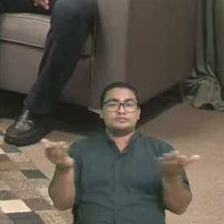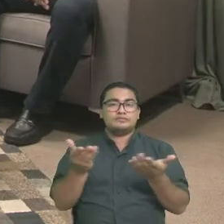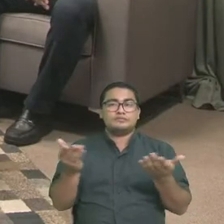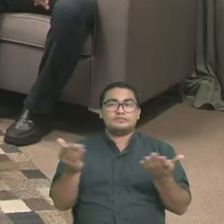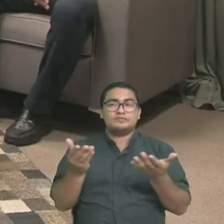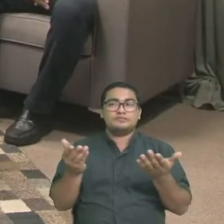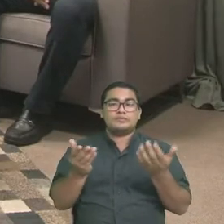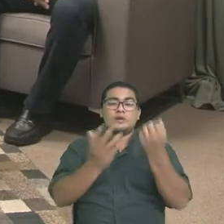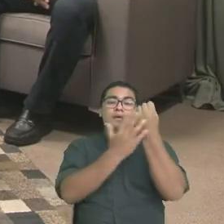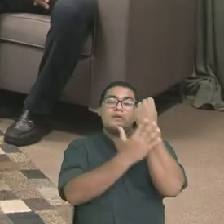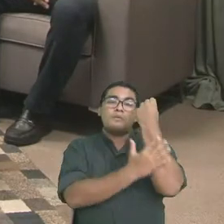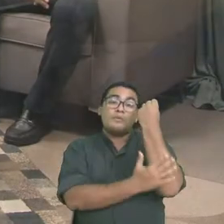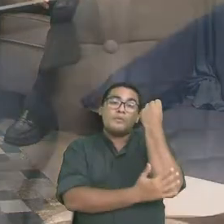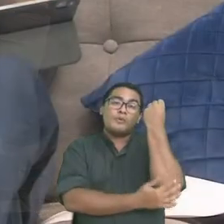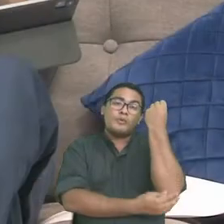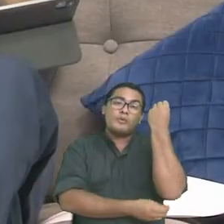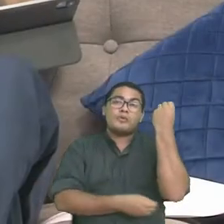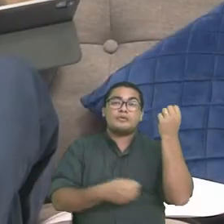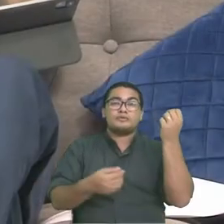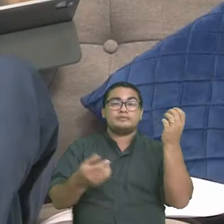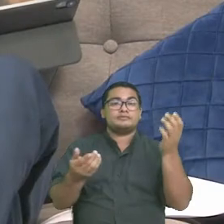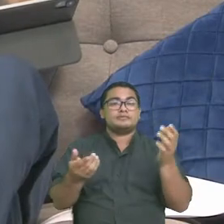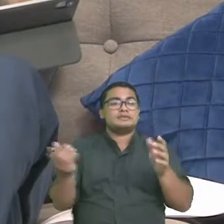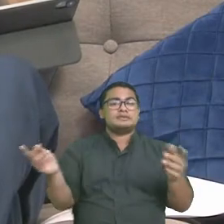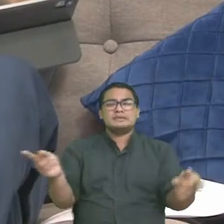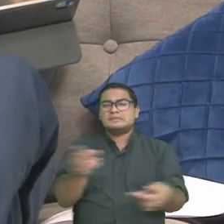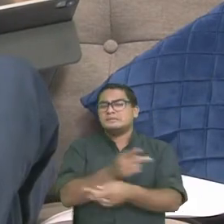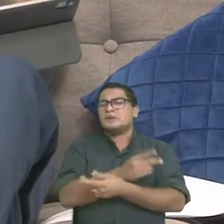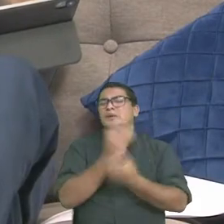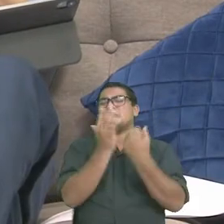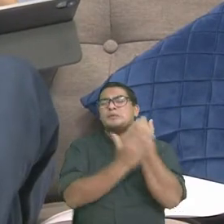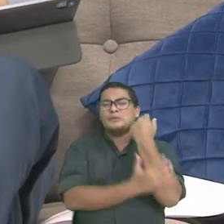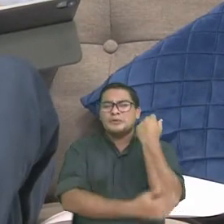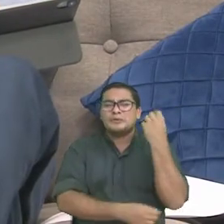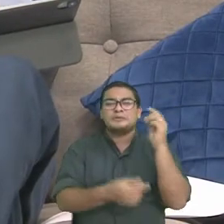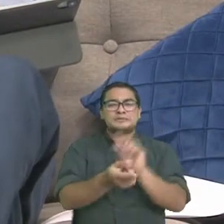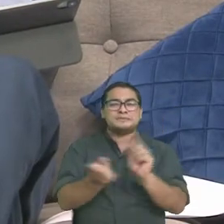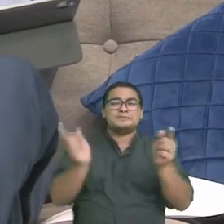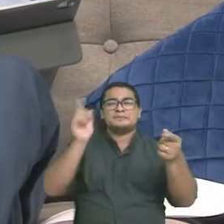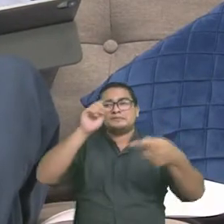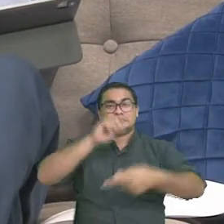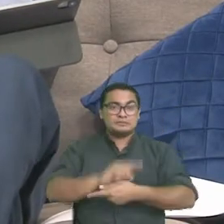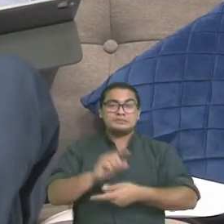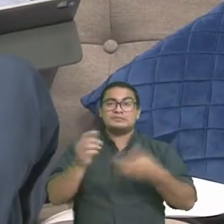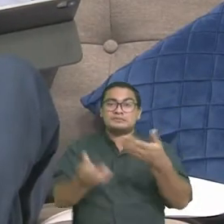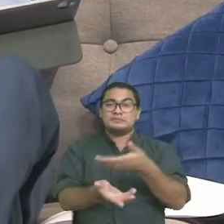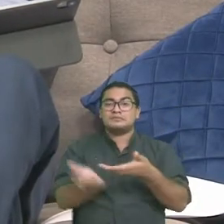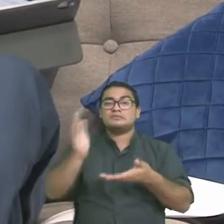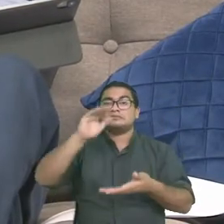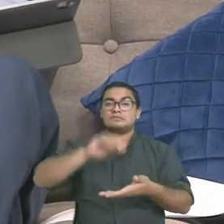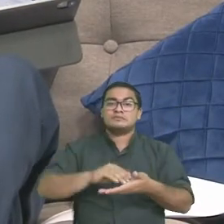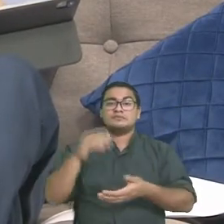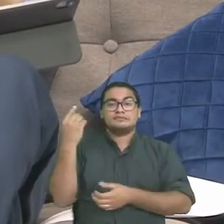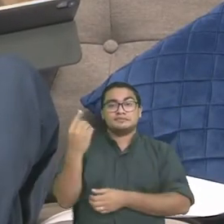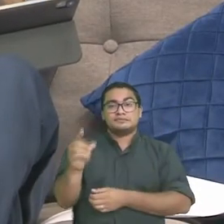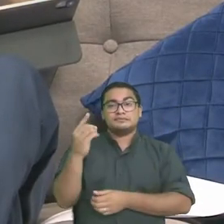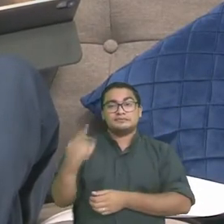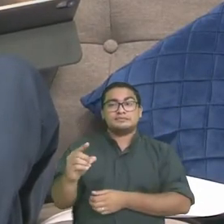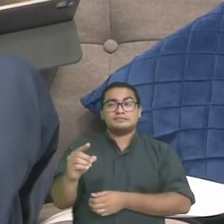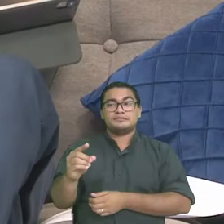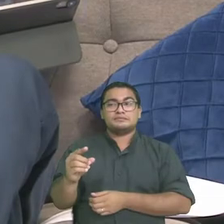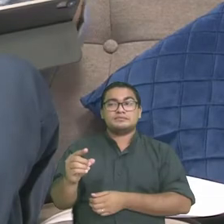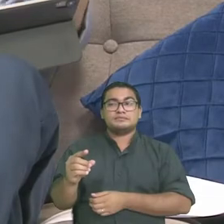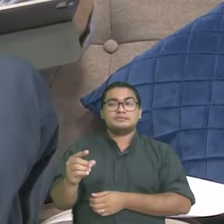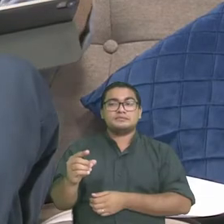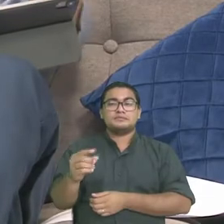la reducción de la pobreza y la pobreza extrema a través de la restitución de los derechos. ¿Y por